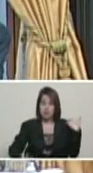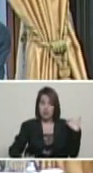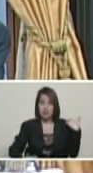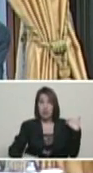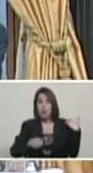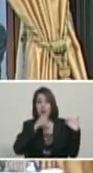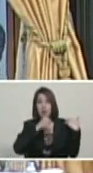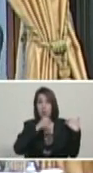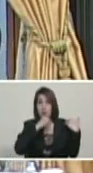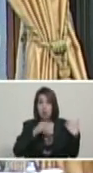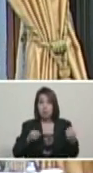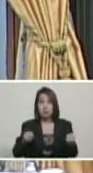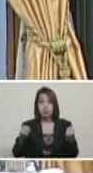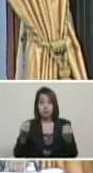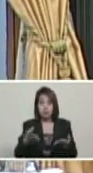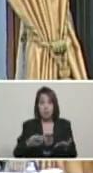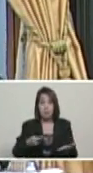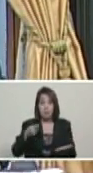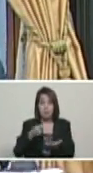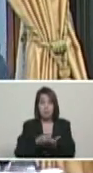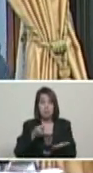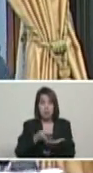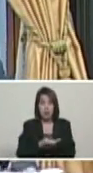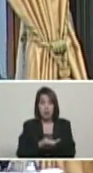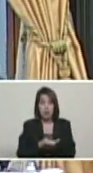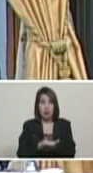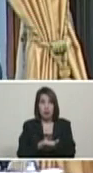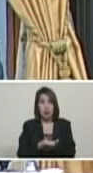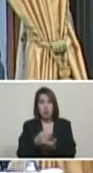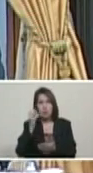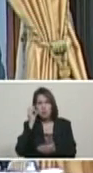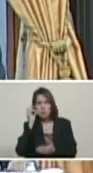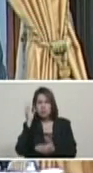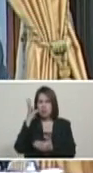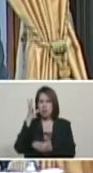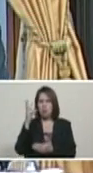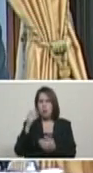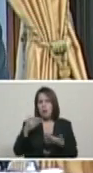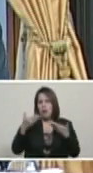En estos años, yo me inventé un regalo en diciembre.